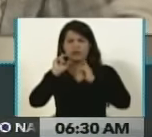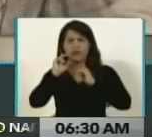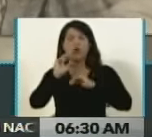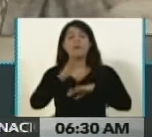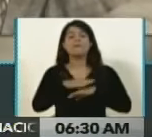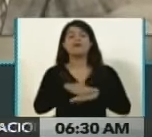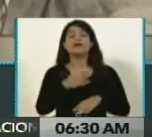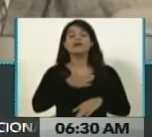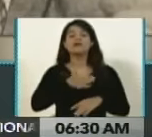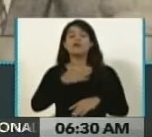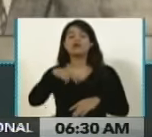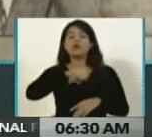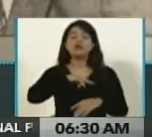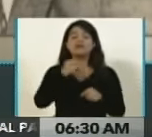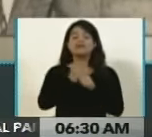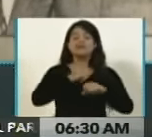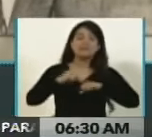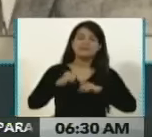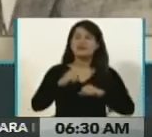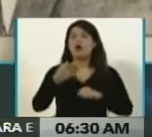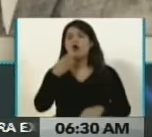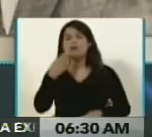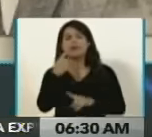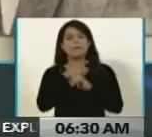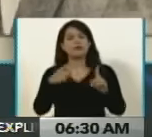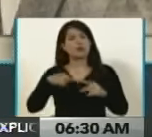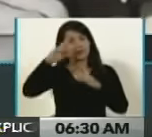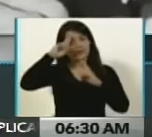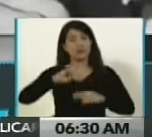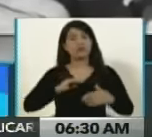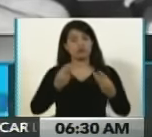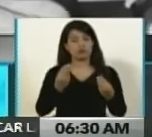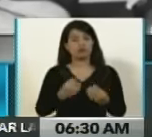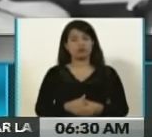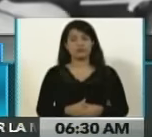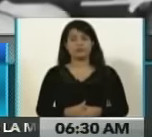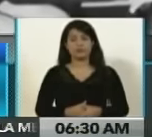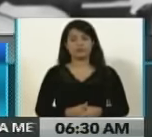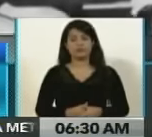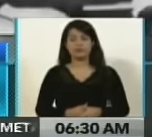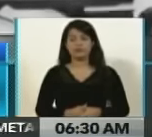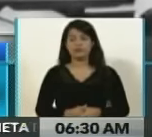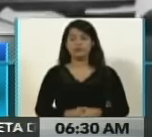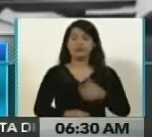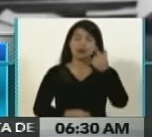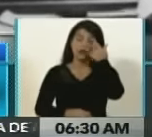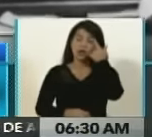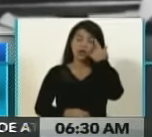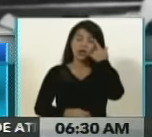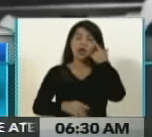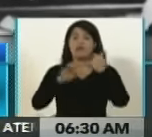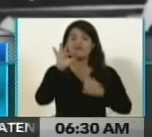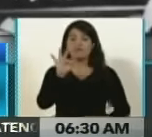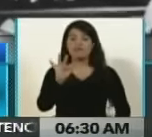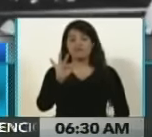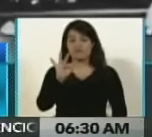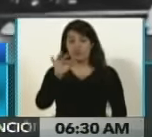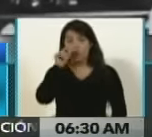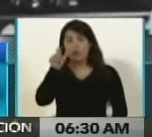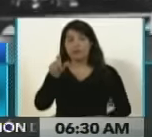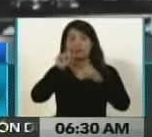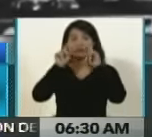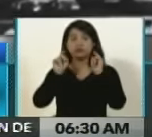éramos precisamente figuras muy jóvenes, pero respetadas, ¿no? Y Nel Fabricio nos respetó y lo respetamos, y además fue